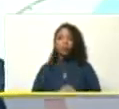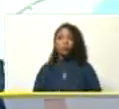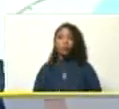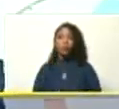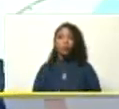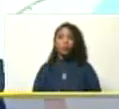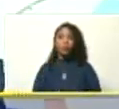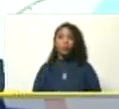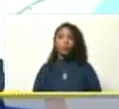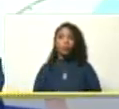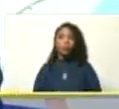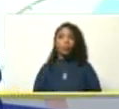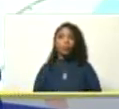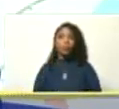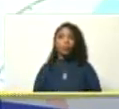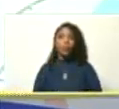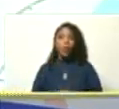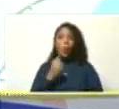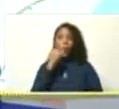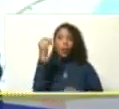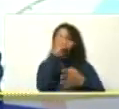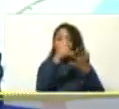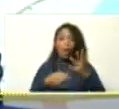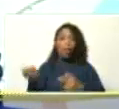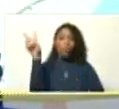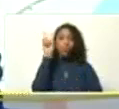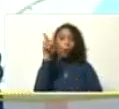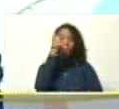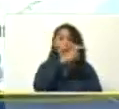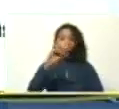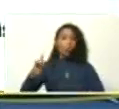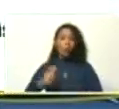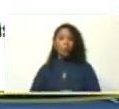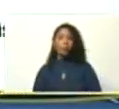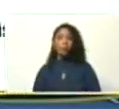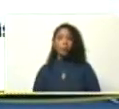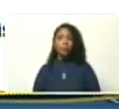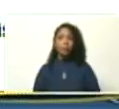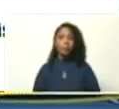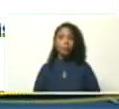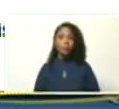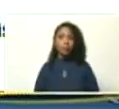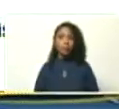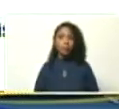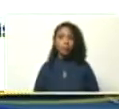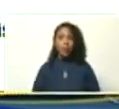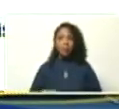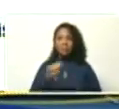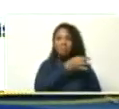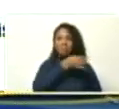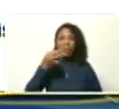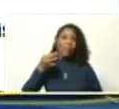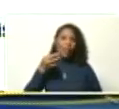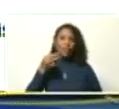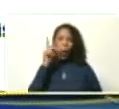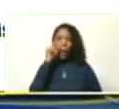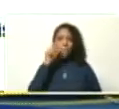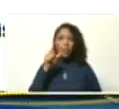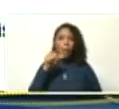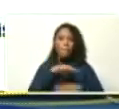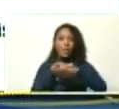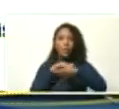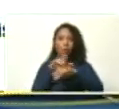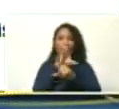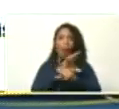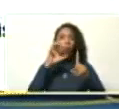Buena línea entre dos. Excelente, Ernesto Villegas, un hombre de